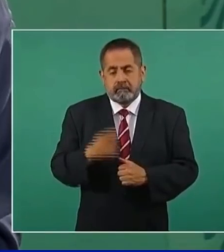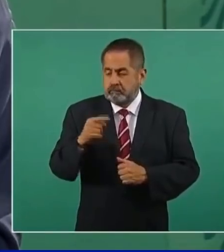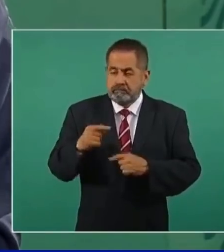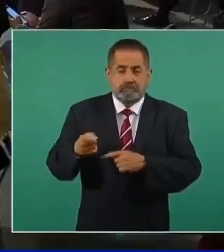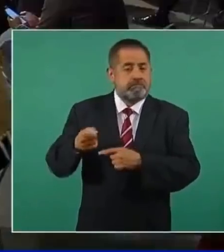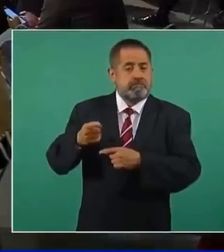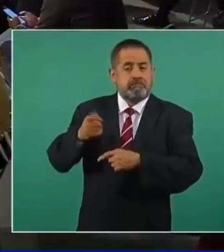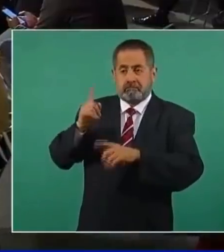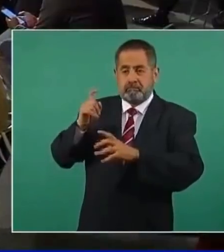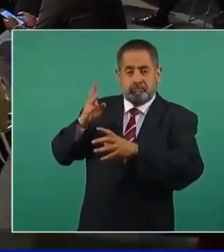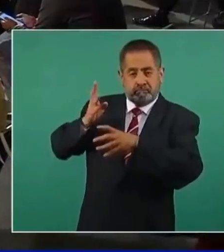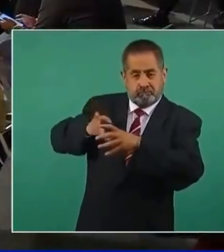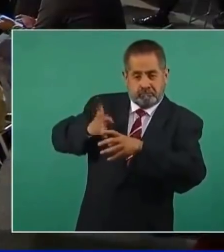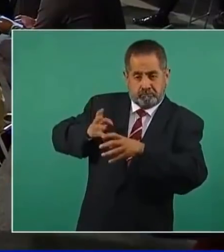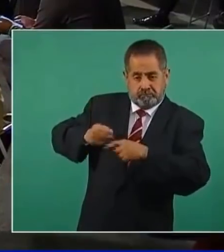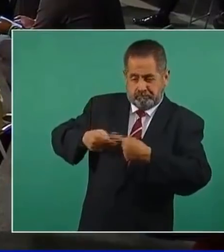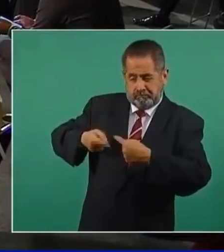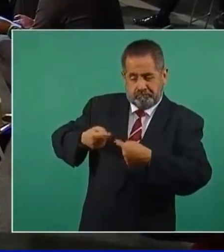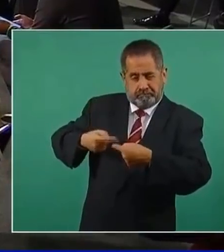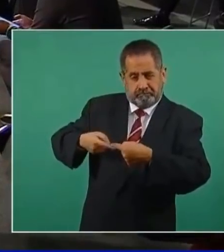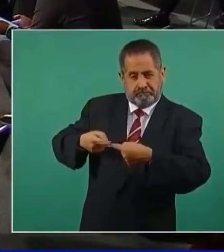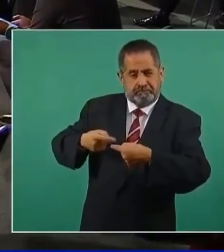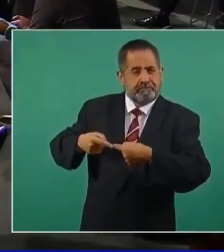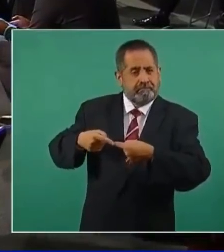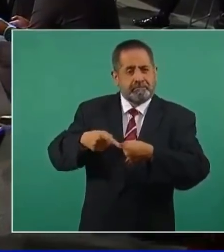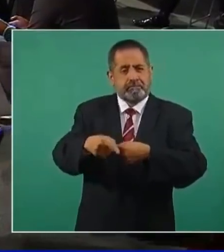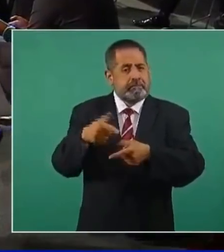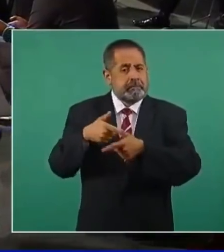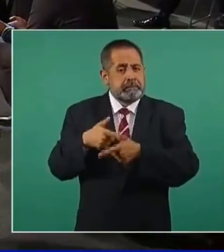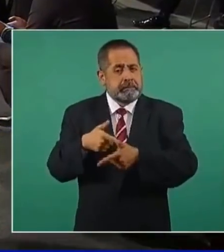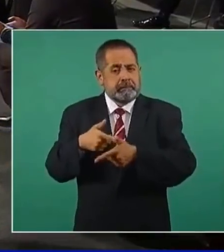constante, no es